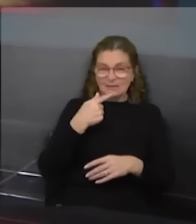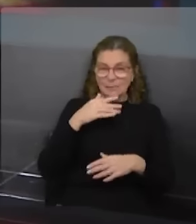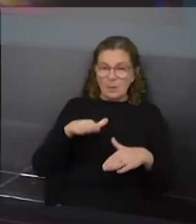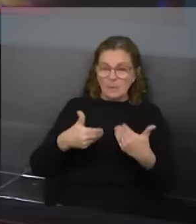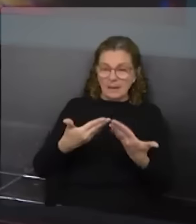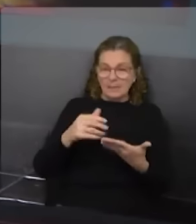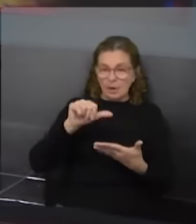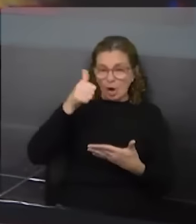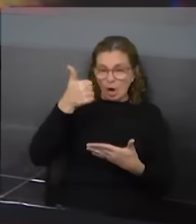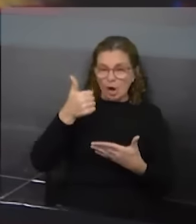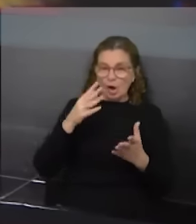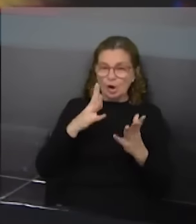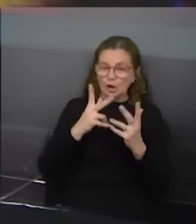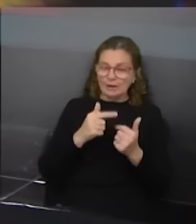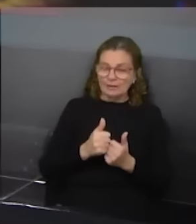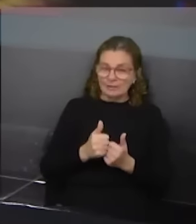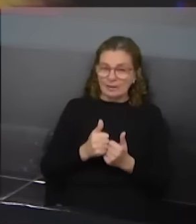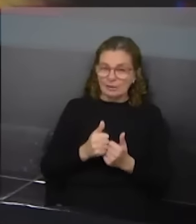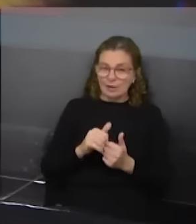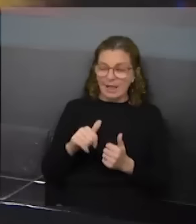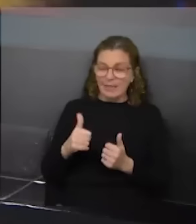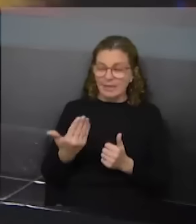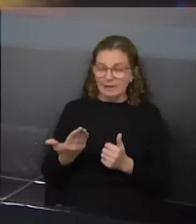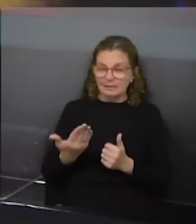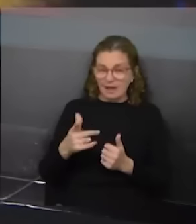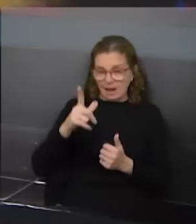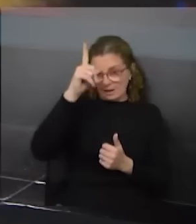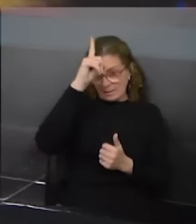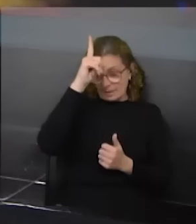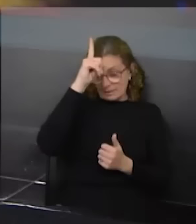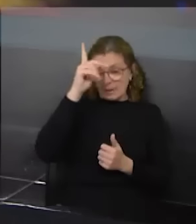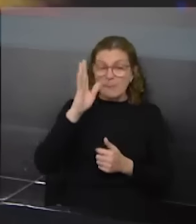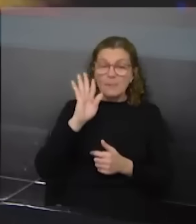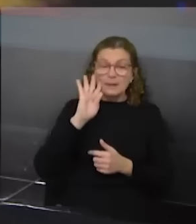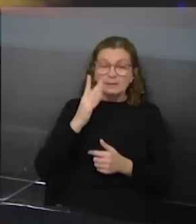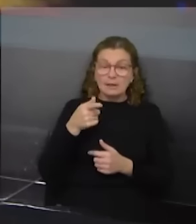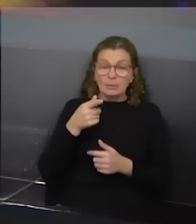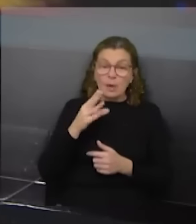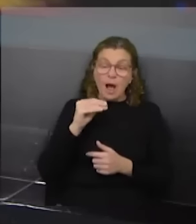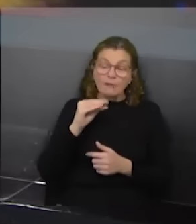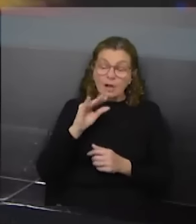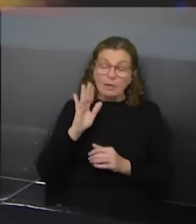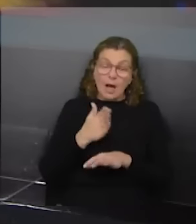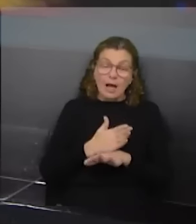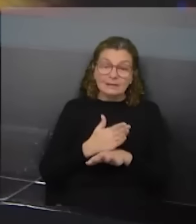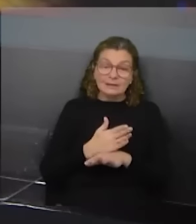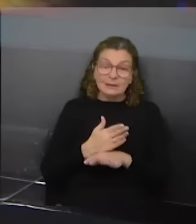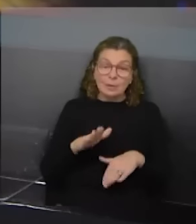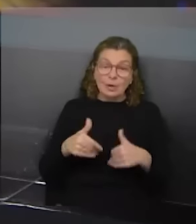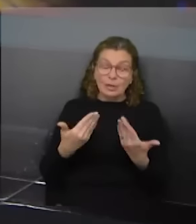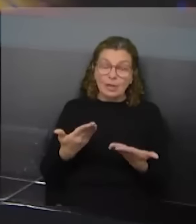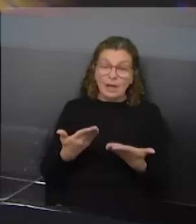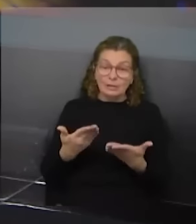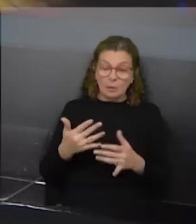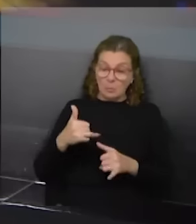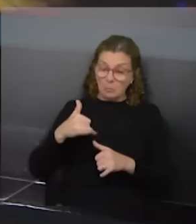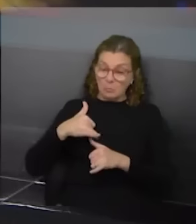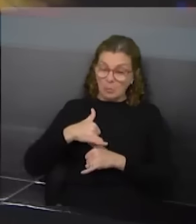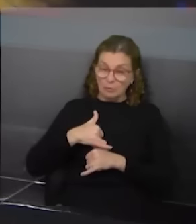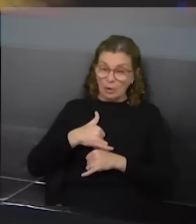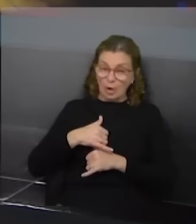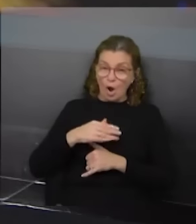similares de organizaciones de ultraderecha en Alemania incluso estaba previsto o por lo menos se había comentado que sería recibido con honores militares por el